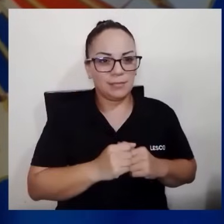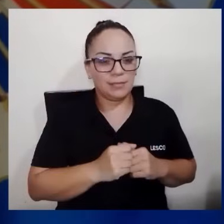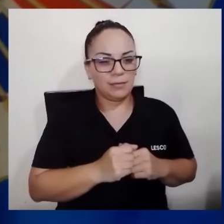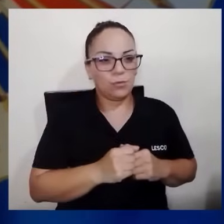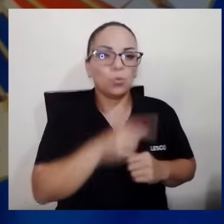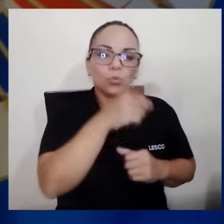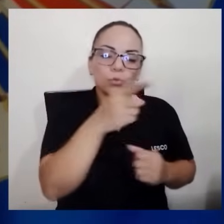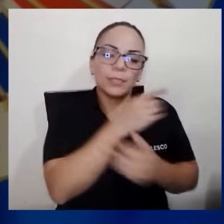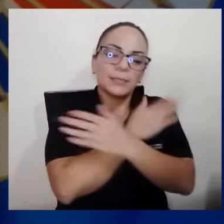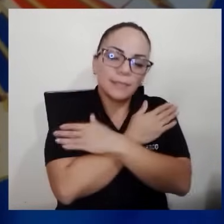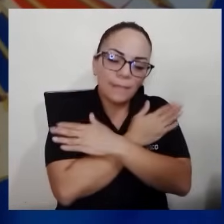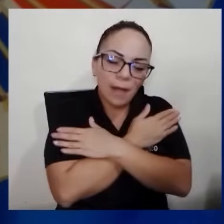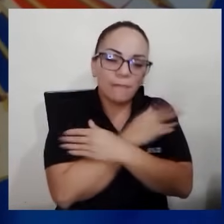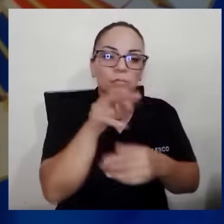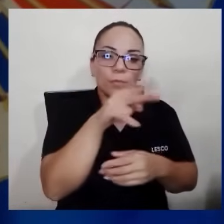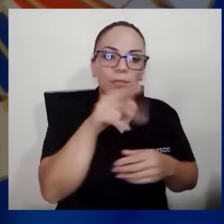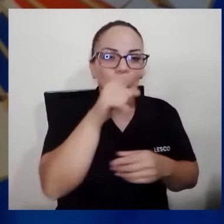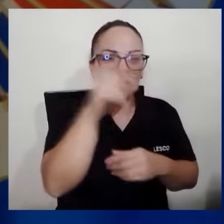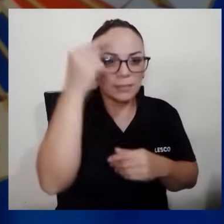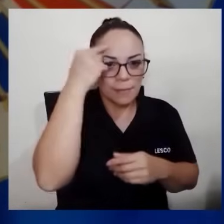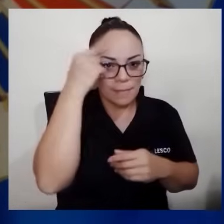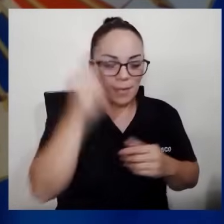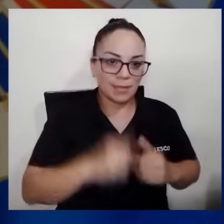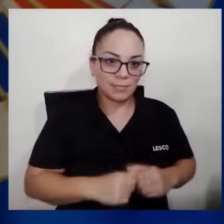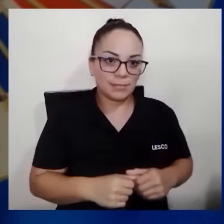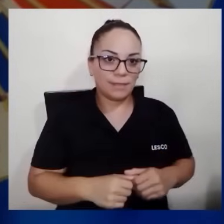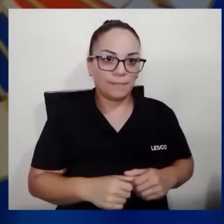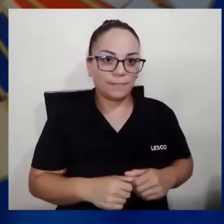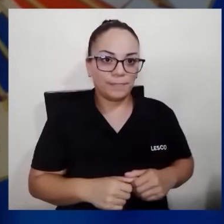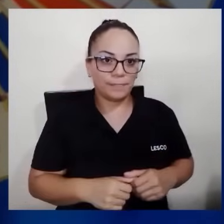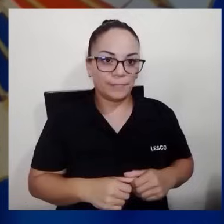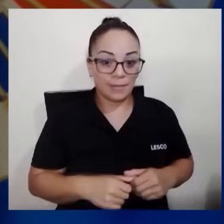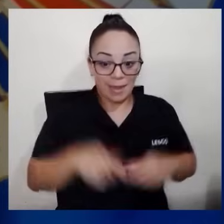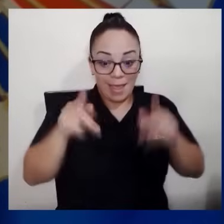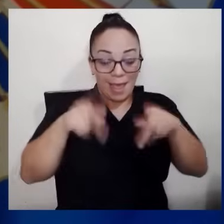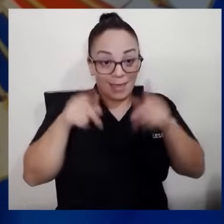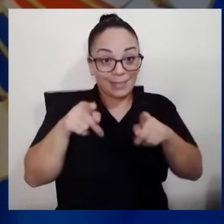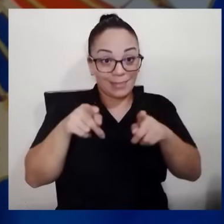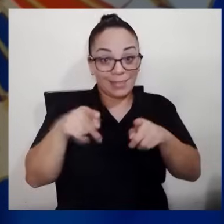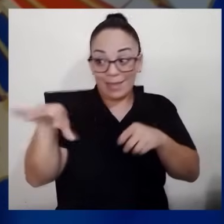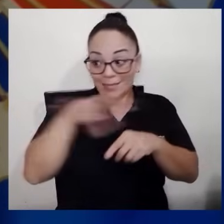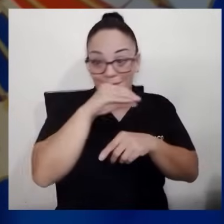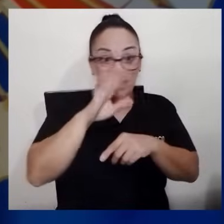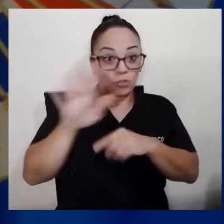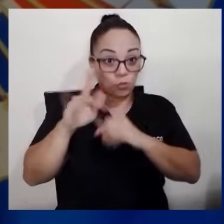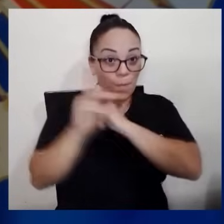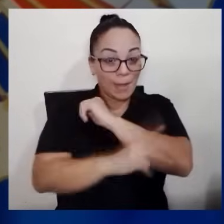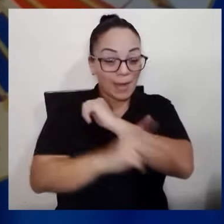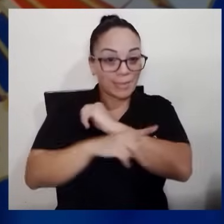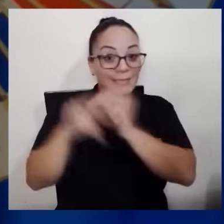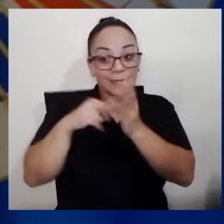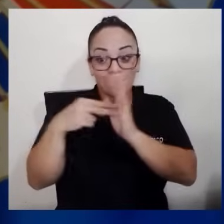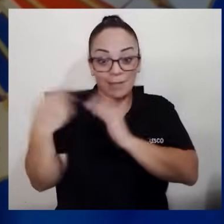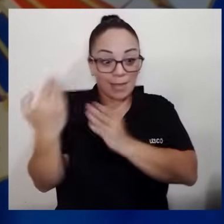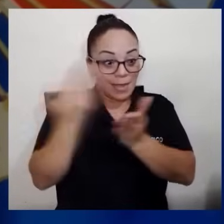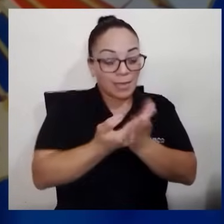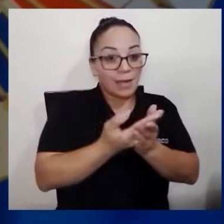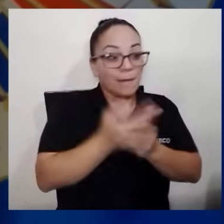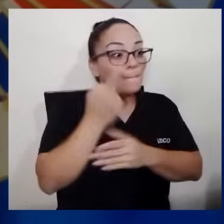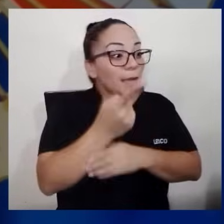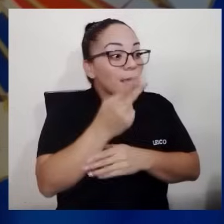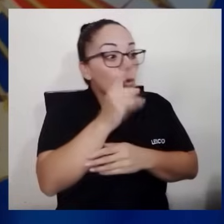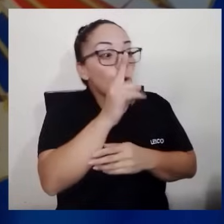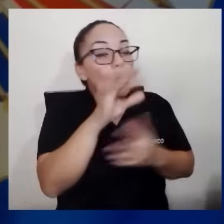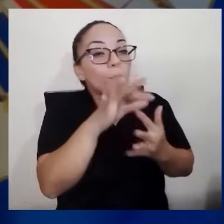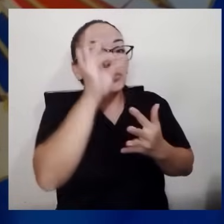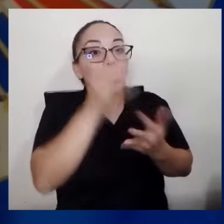colegas piensen en esto es gente que ve como una opción válida que